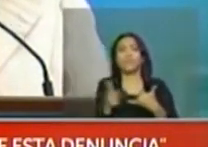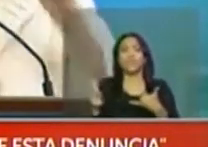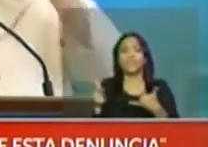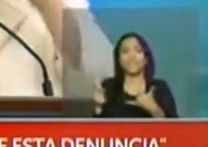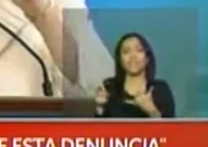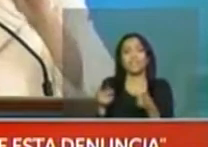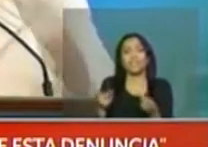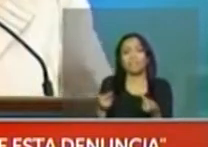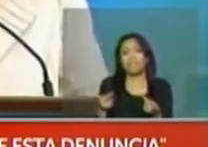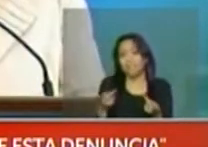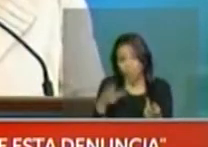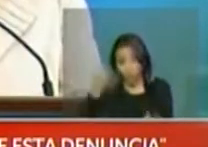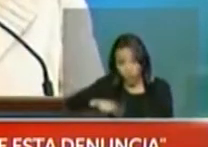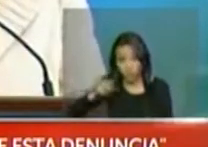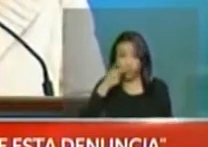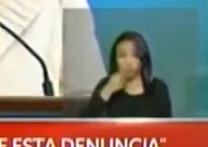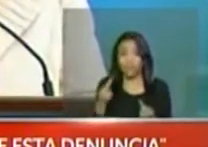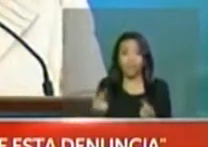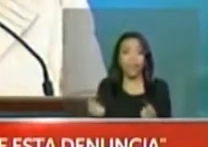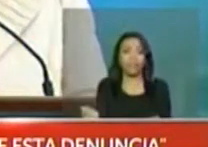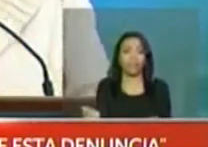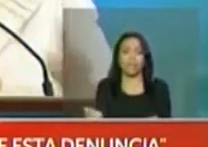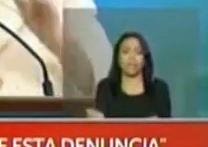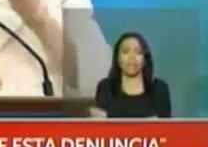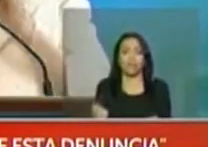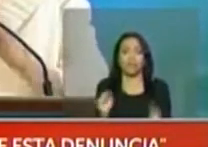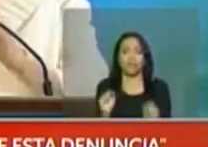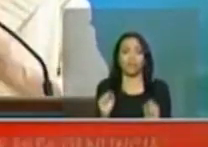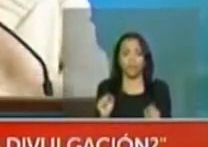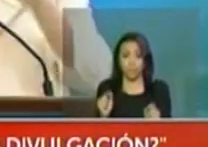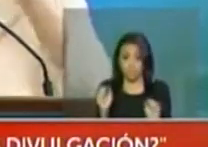cuando no tenía nada, no contenía nada que pueda